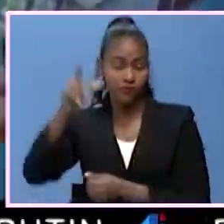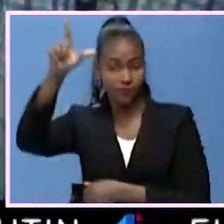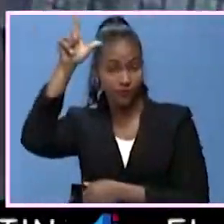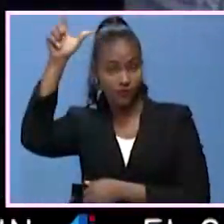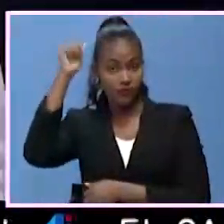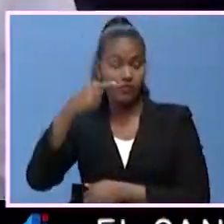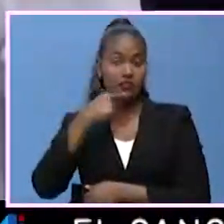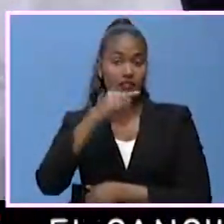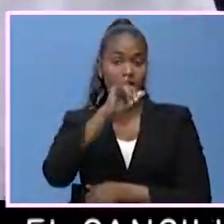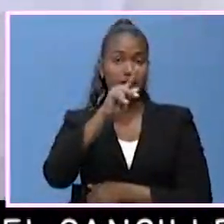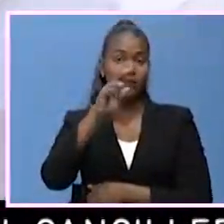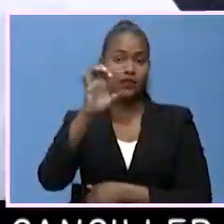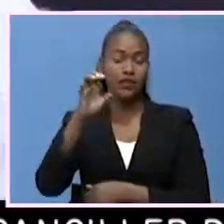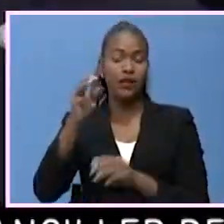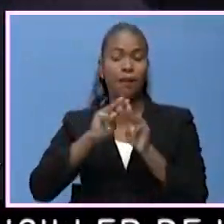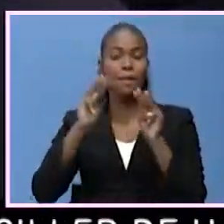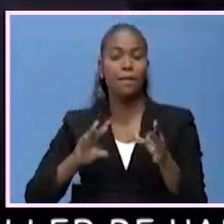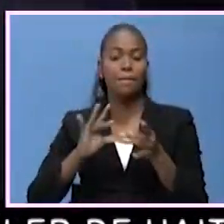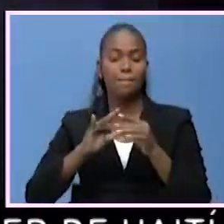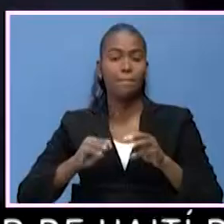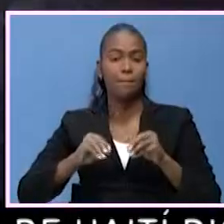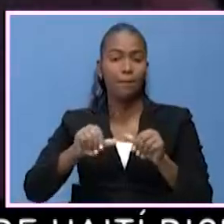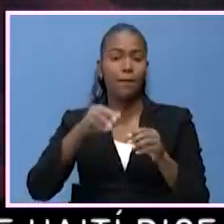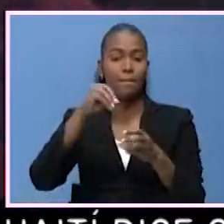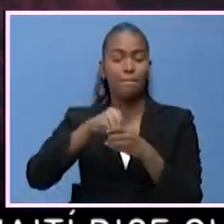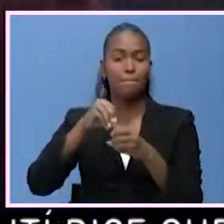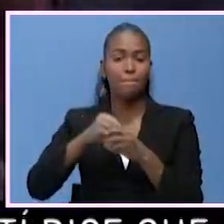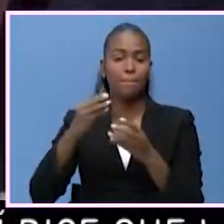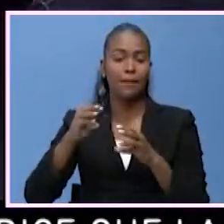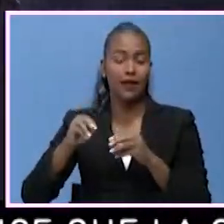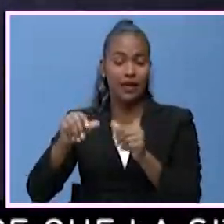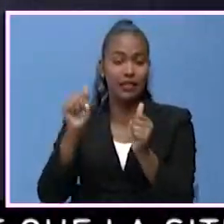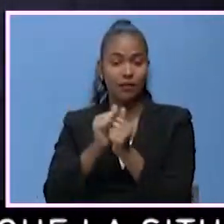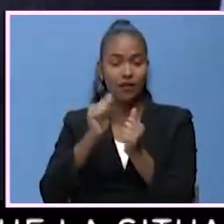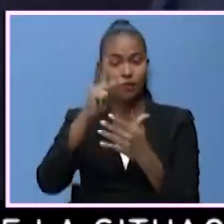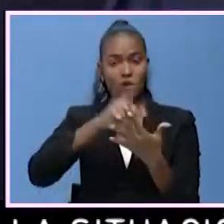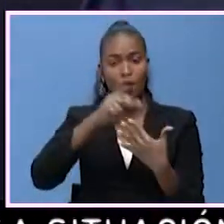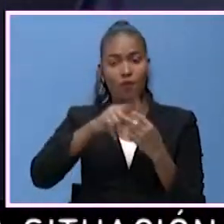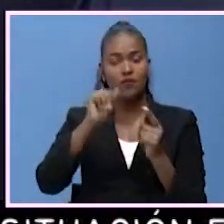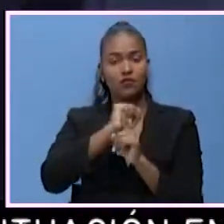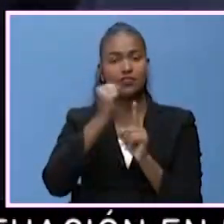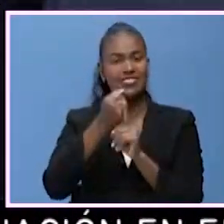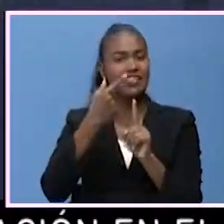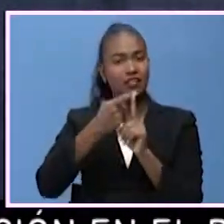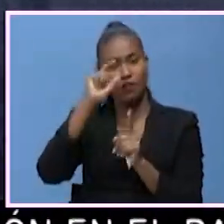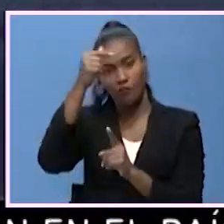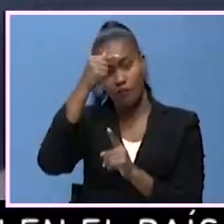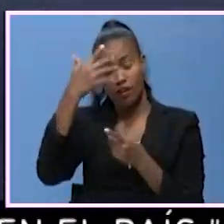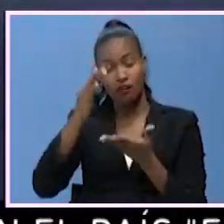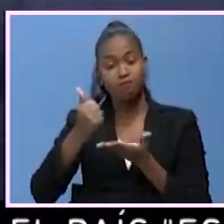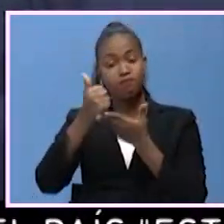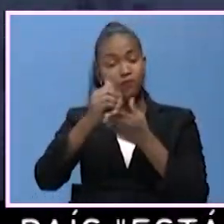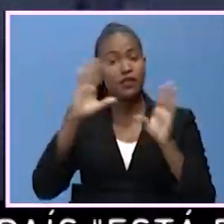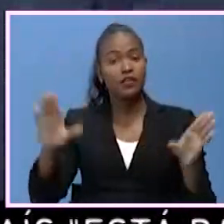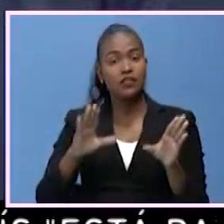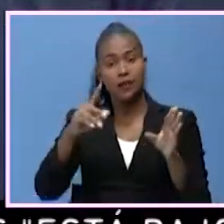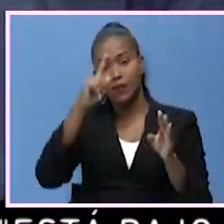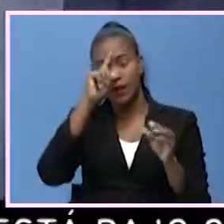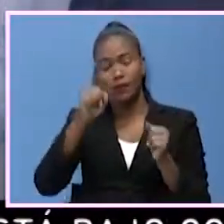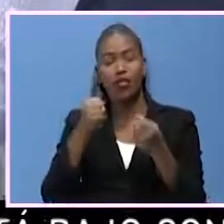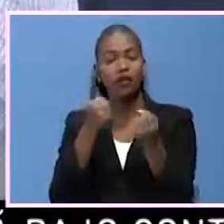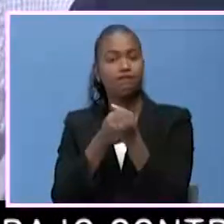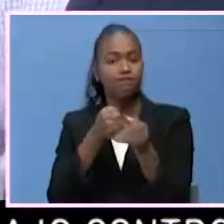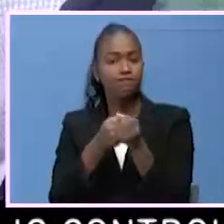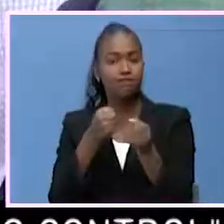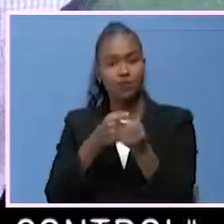informó que el INESPRE, el Ministerio de Agricultura, el Banco Agrícola y los programas sociales del gobierno han creado acciones para